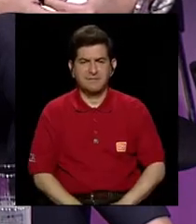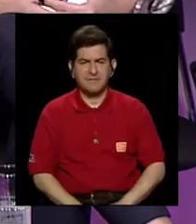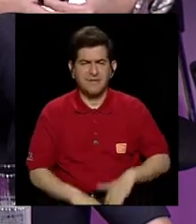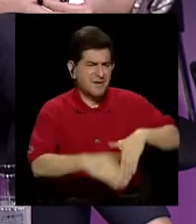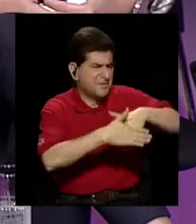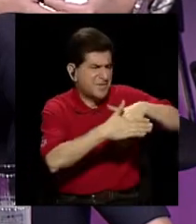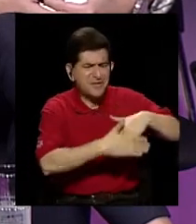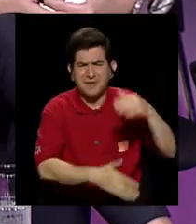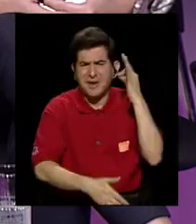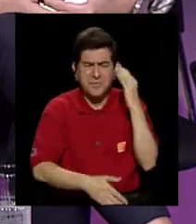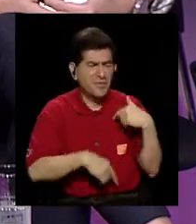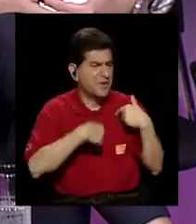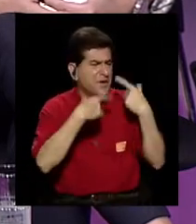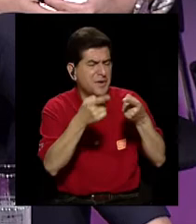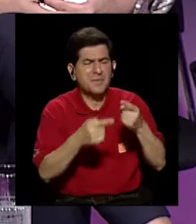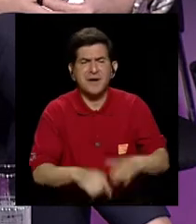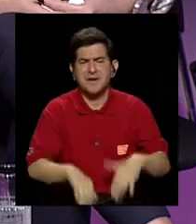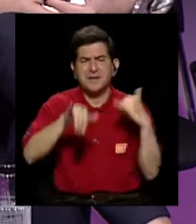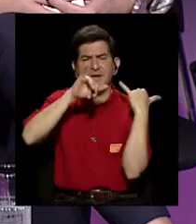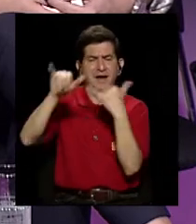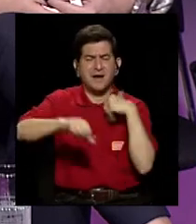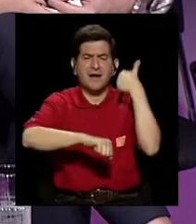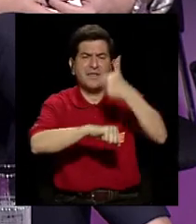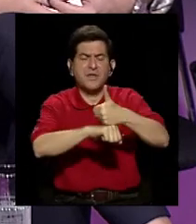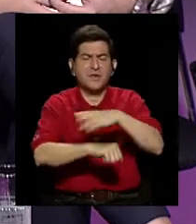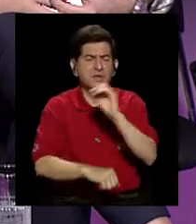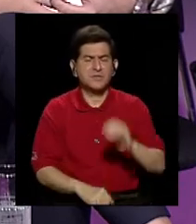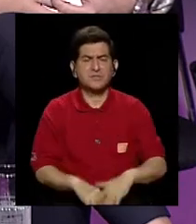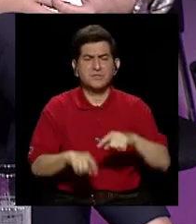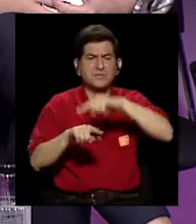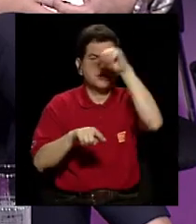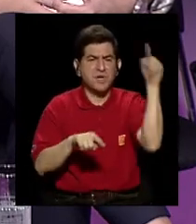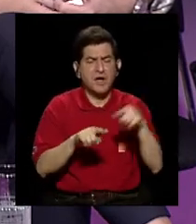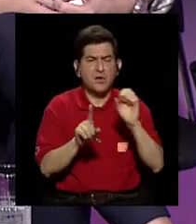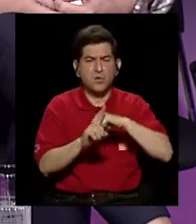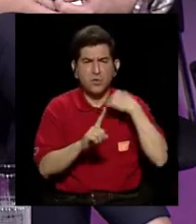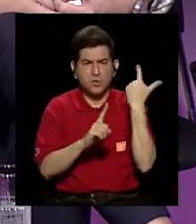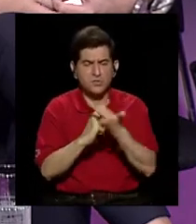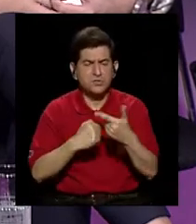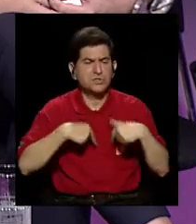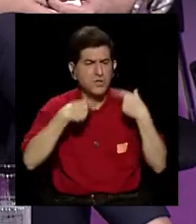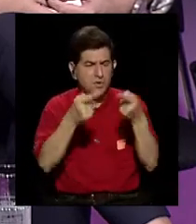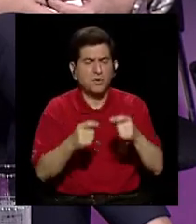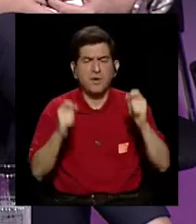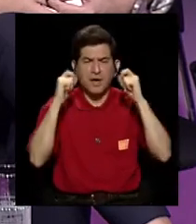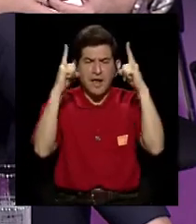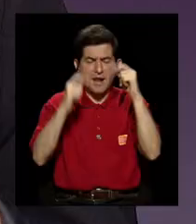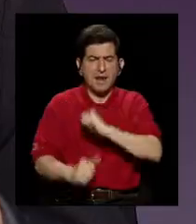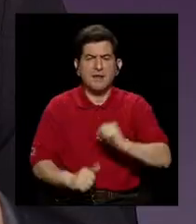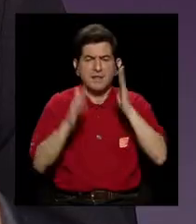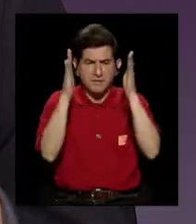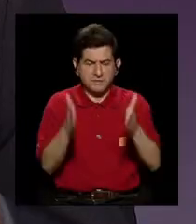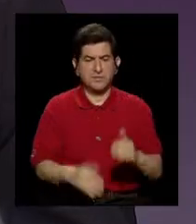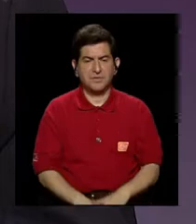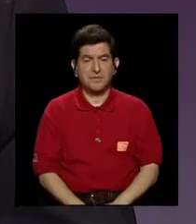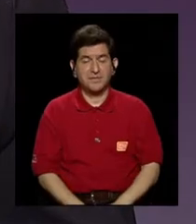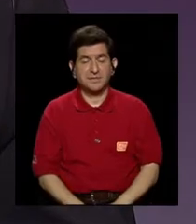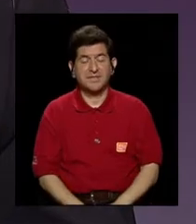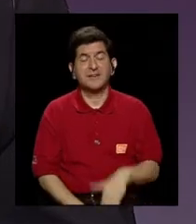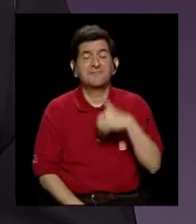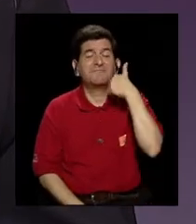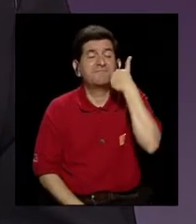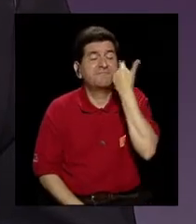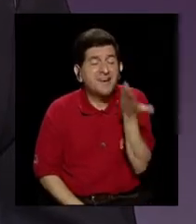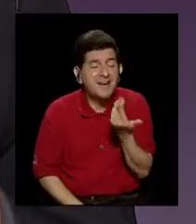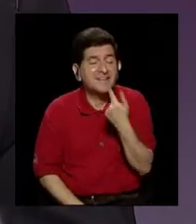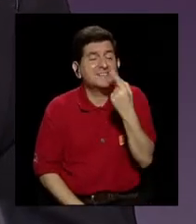la mujer se acerque a poner una denuncia o que su círculo social se acerque a alertar a las autoridades? Porque es muy fácil